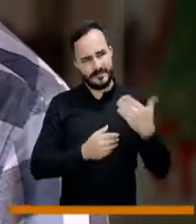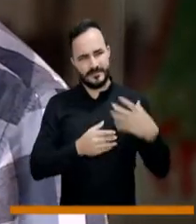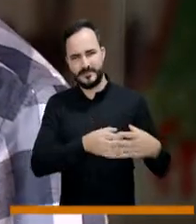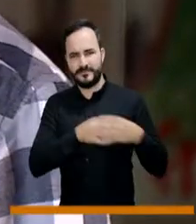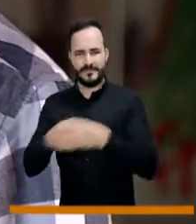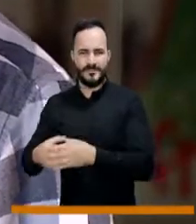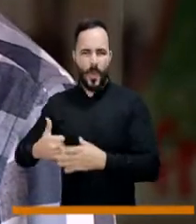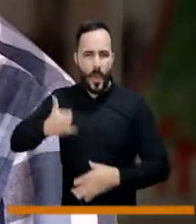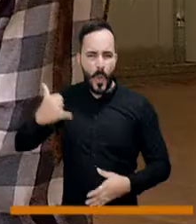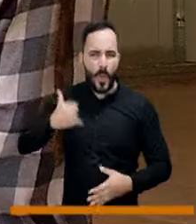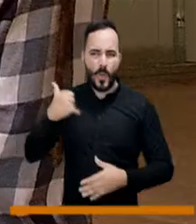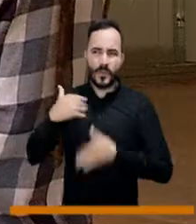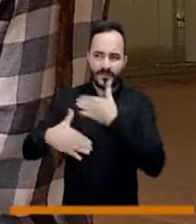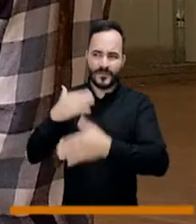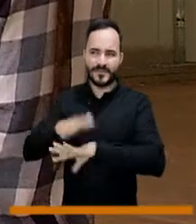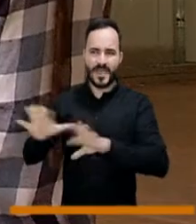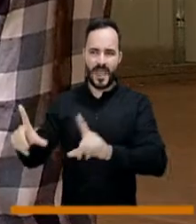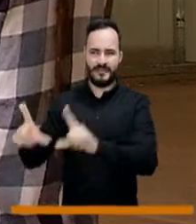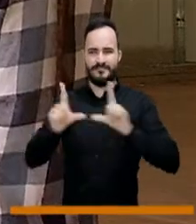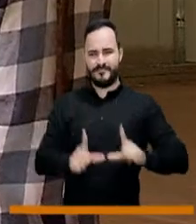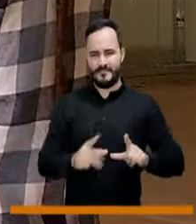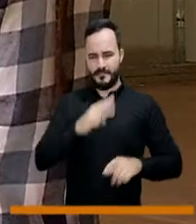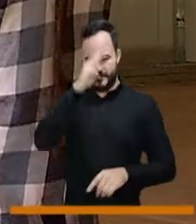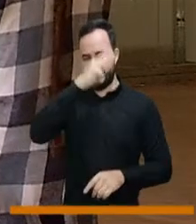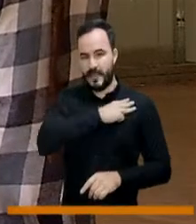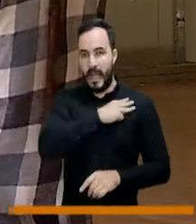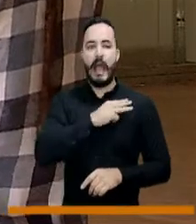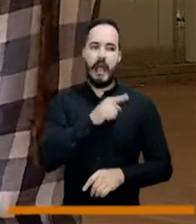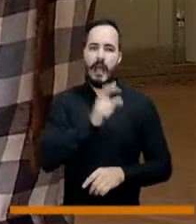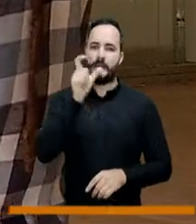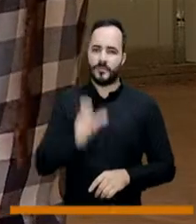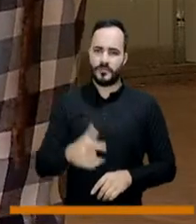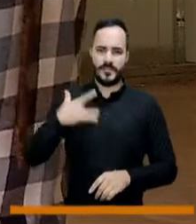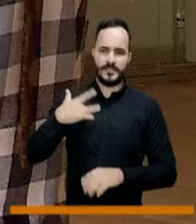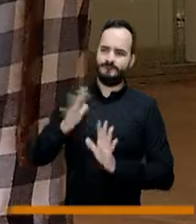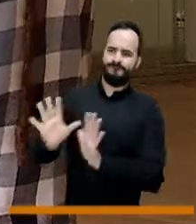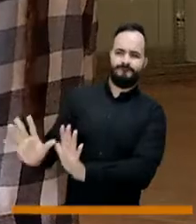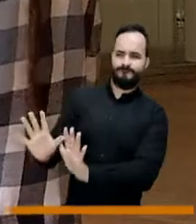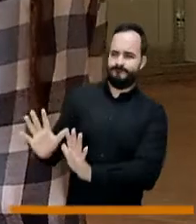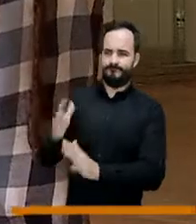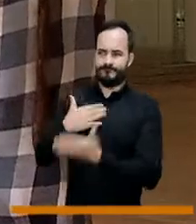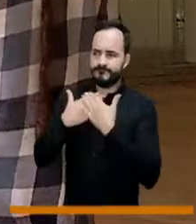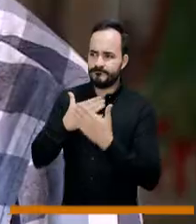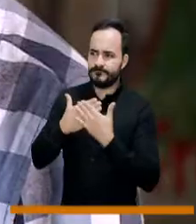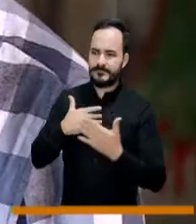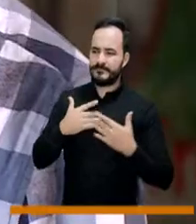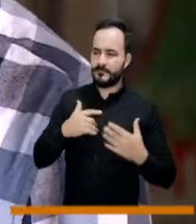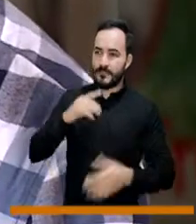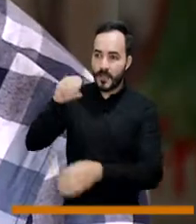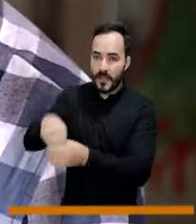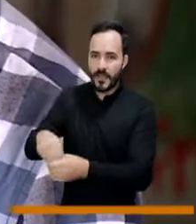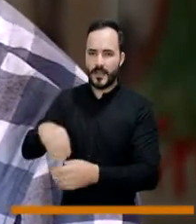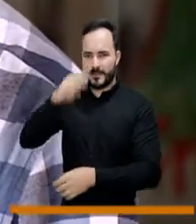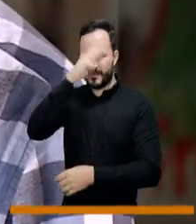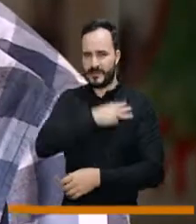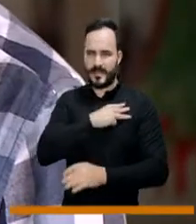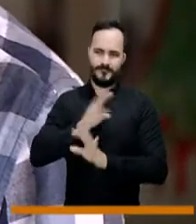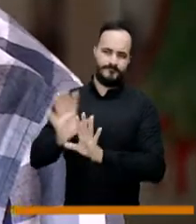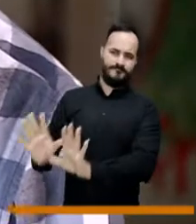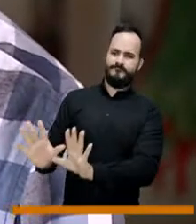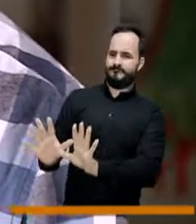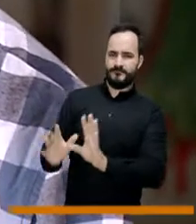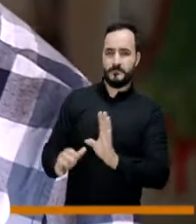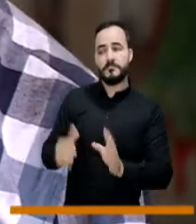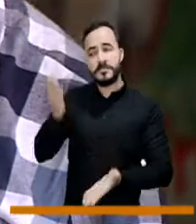en Colombia, es una persona que rechaza el reclutamiento militar, venga de donde venga, sea